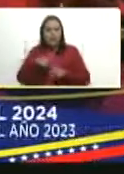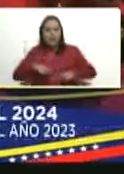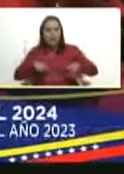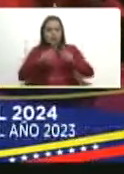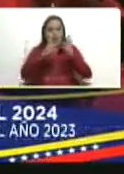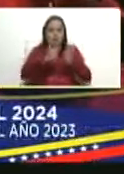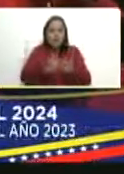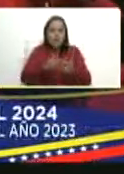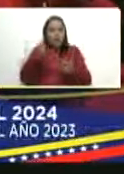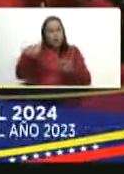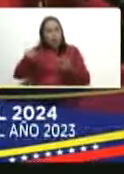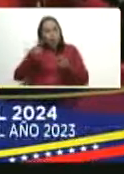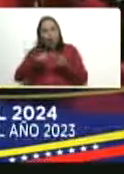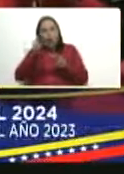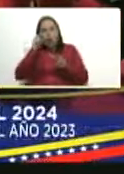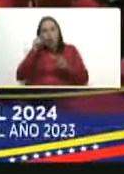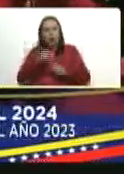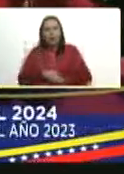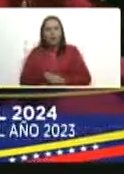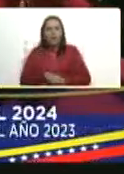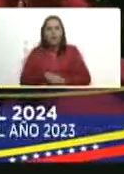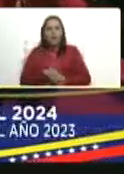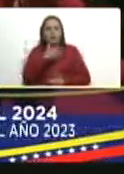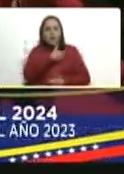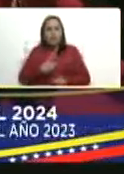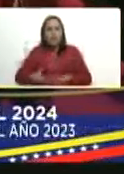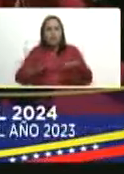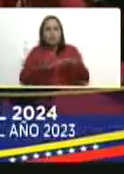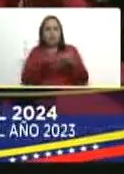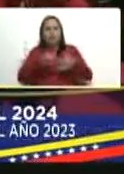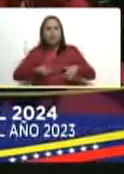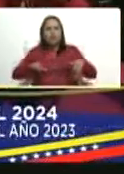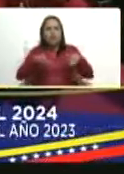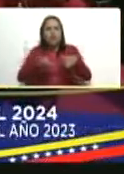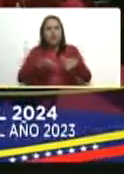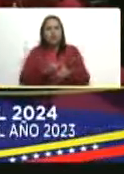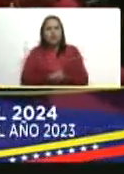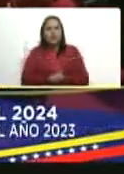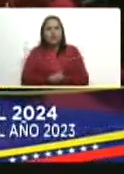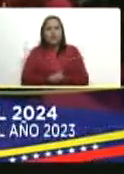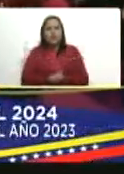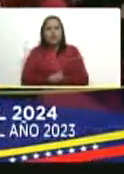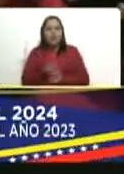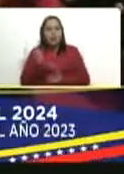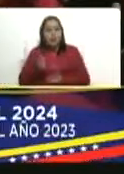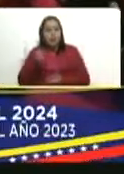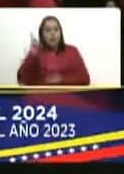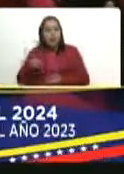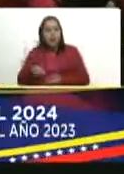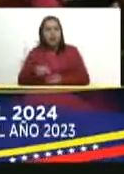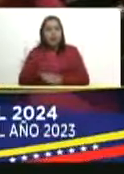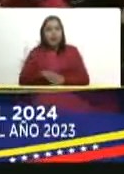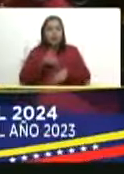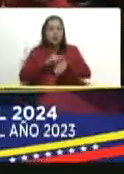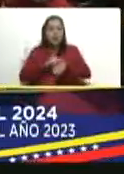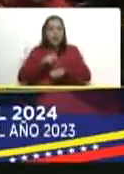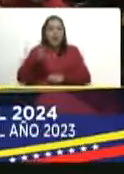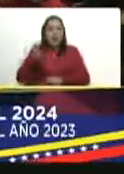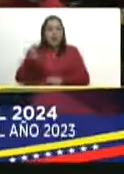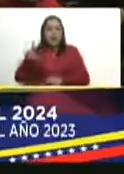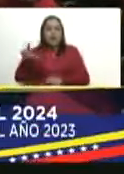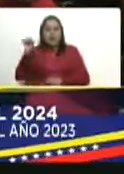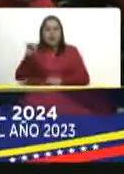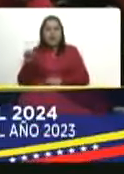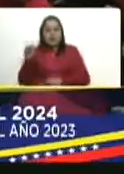Henry Timaure, presidente de la Sala de Casación Civil, a la doctora Elsa Gómez, presidenta de